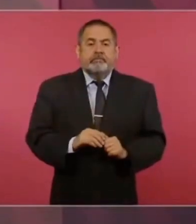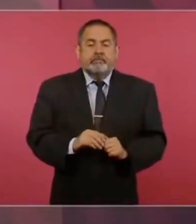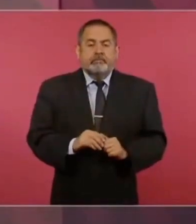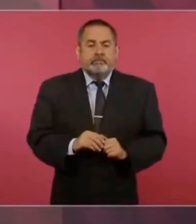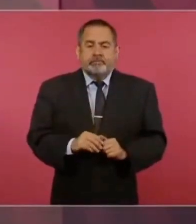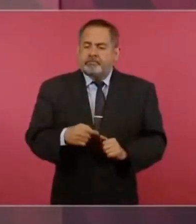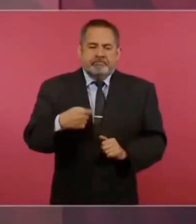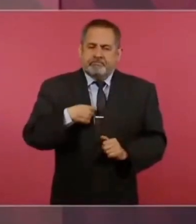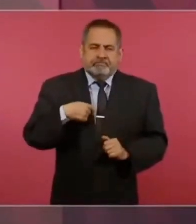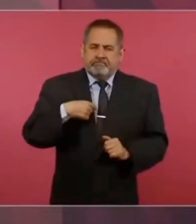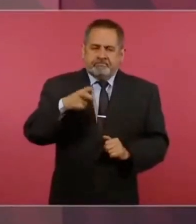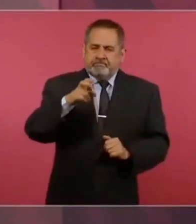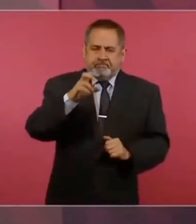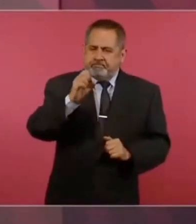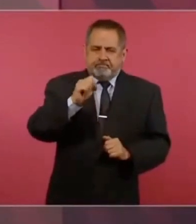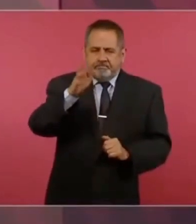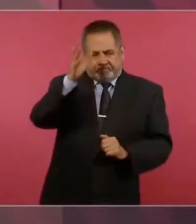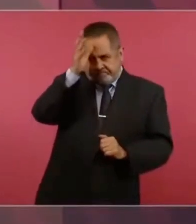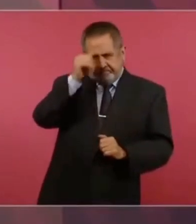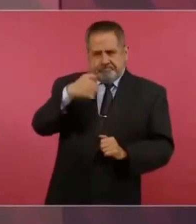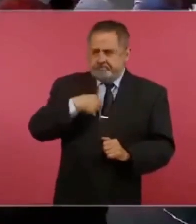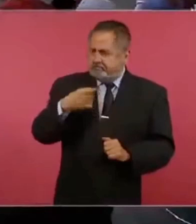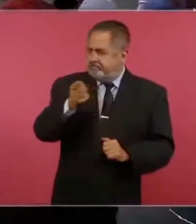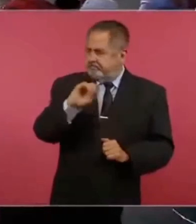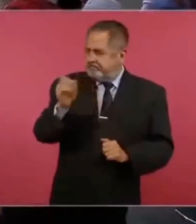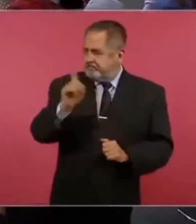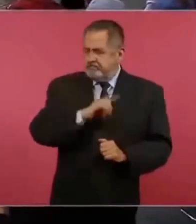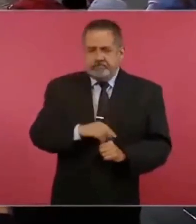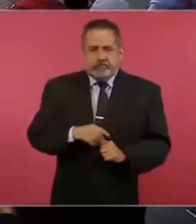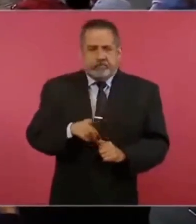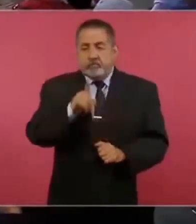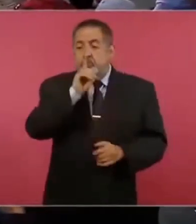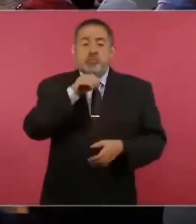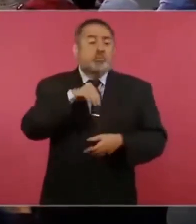estoy de acuerdo en que se silencie